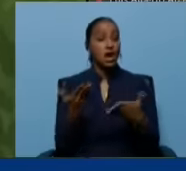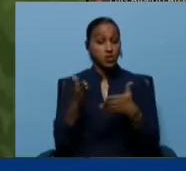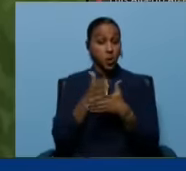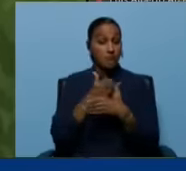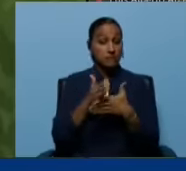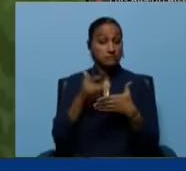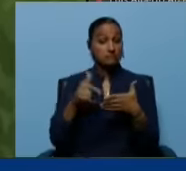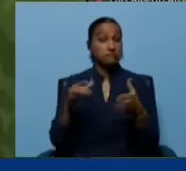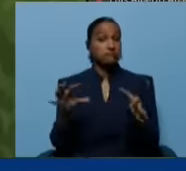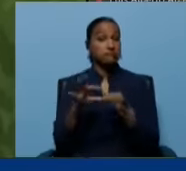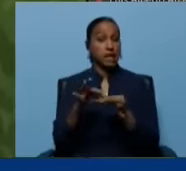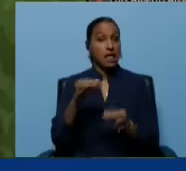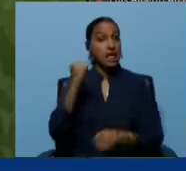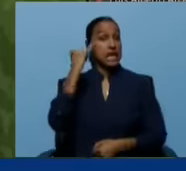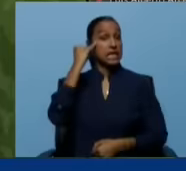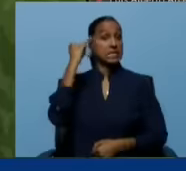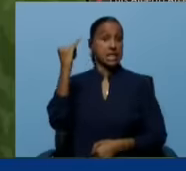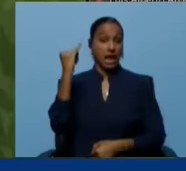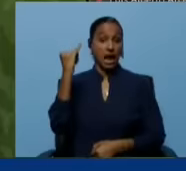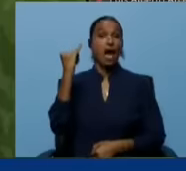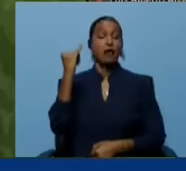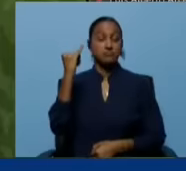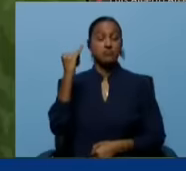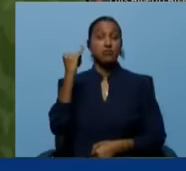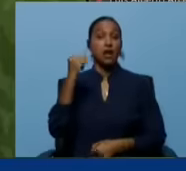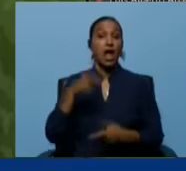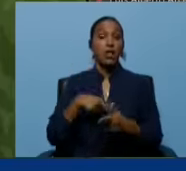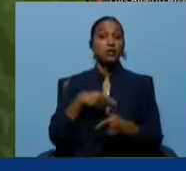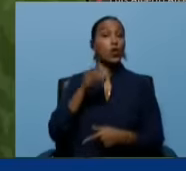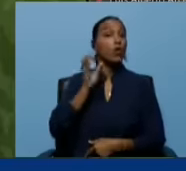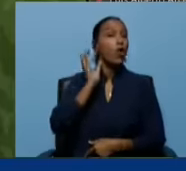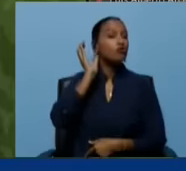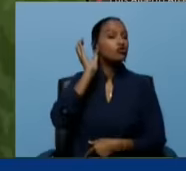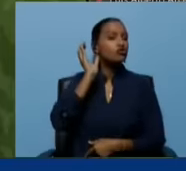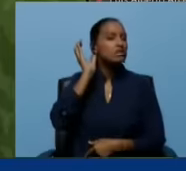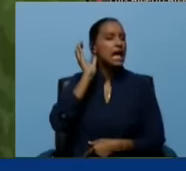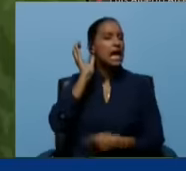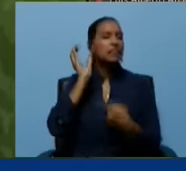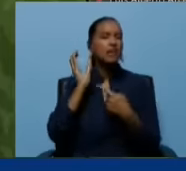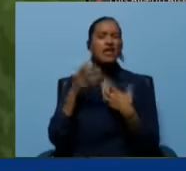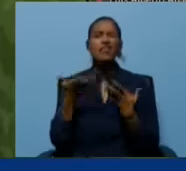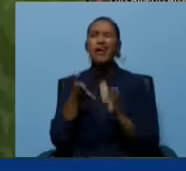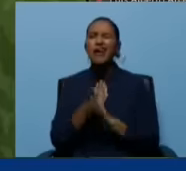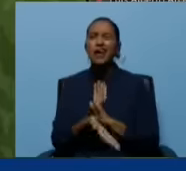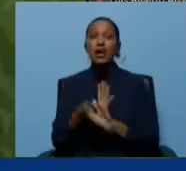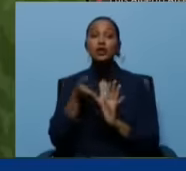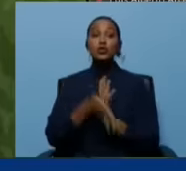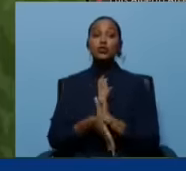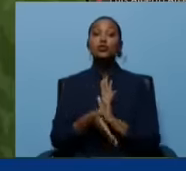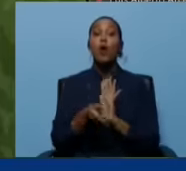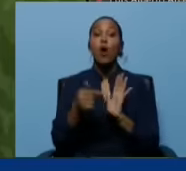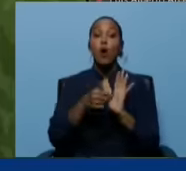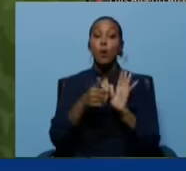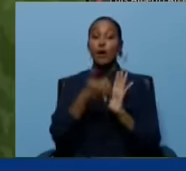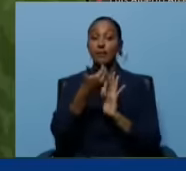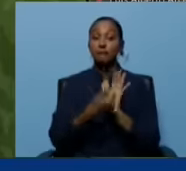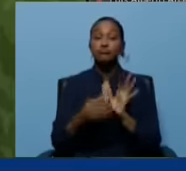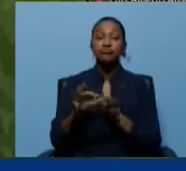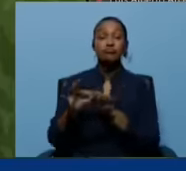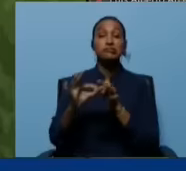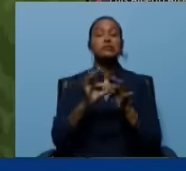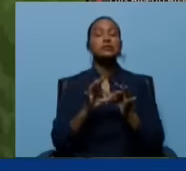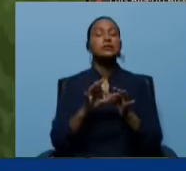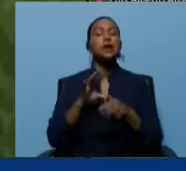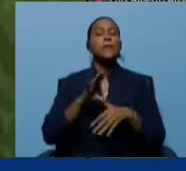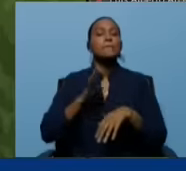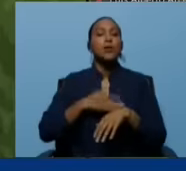muy conscientes del grave peligro que corre el proyecto unitario que representa esta alianza, y también